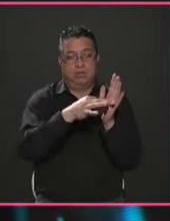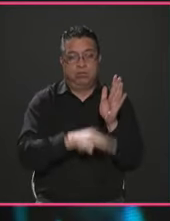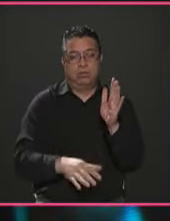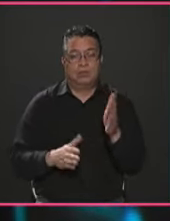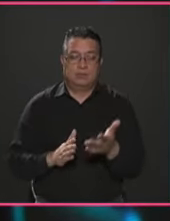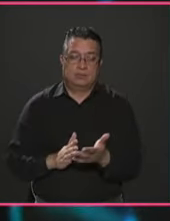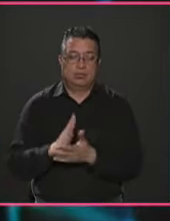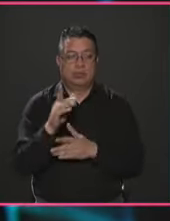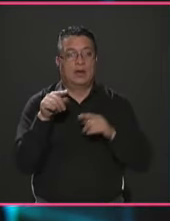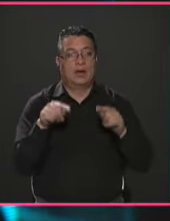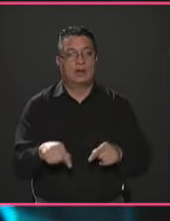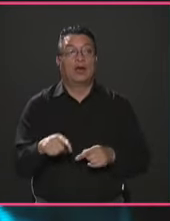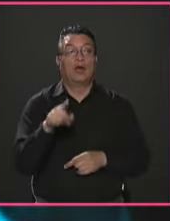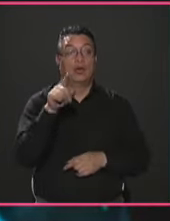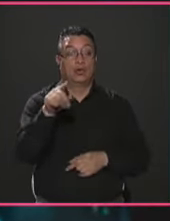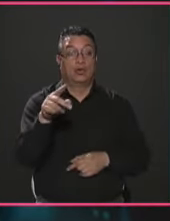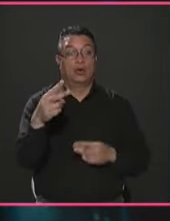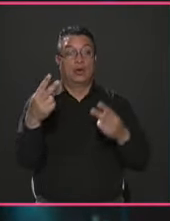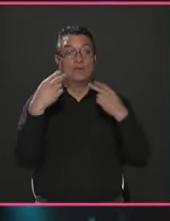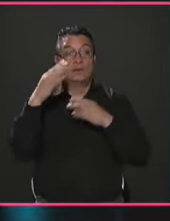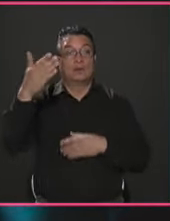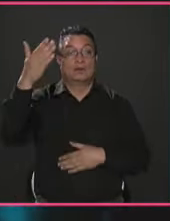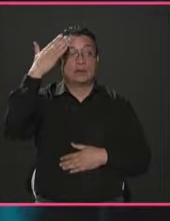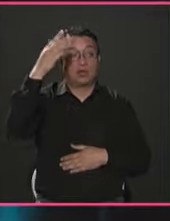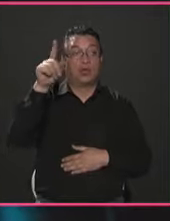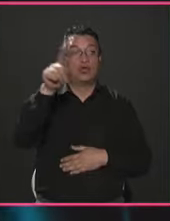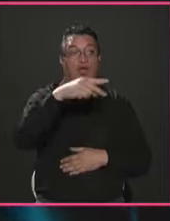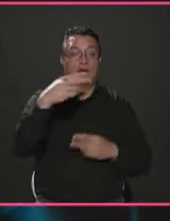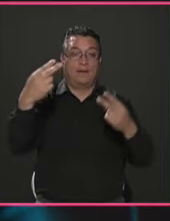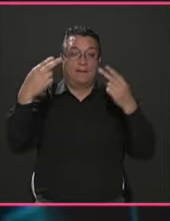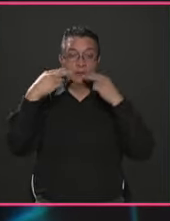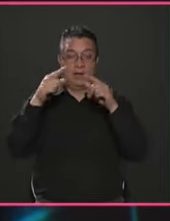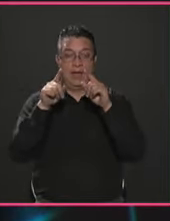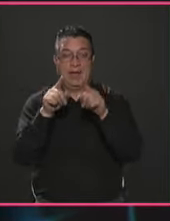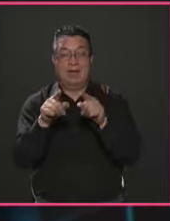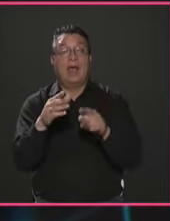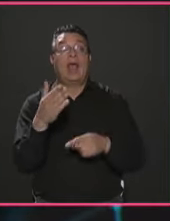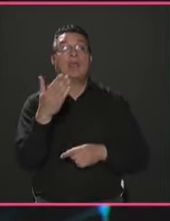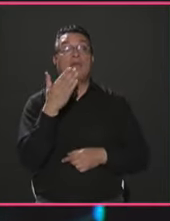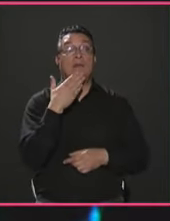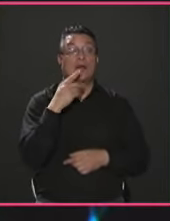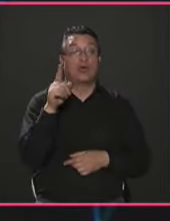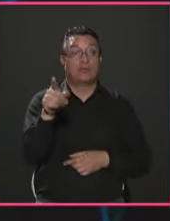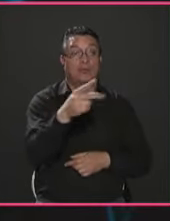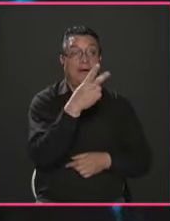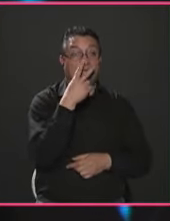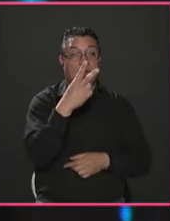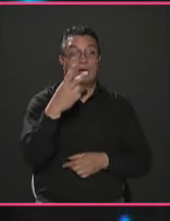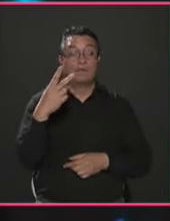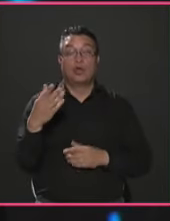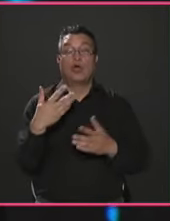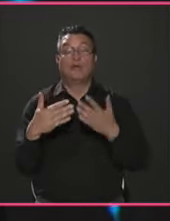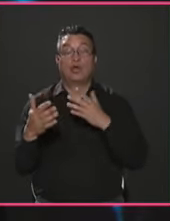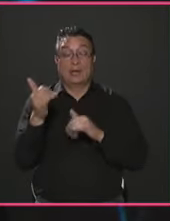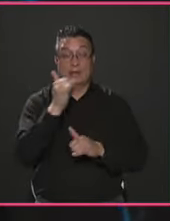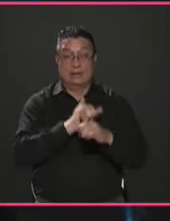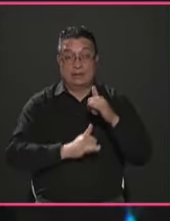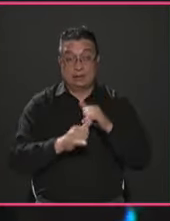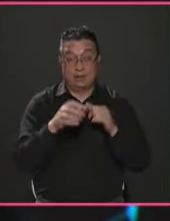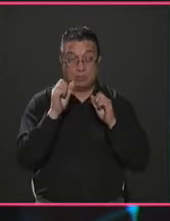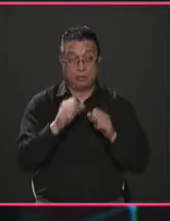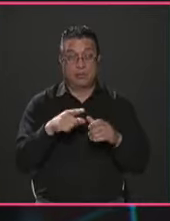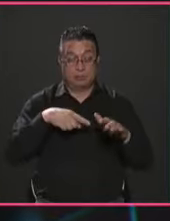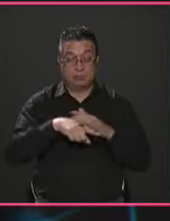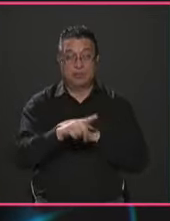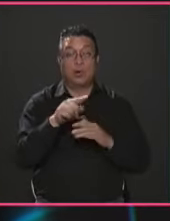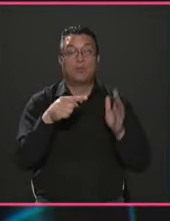la acción acá si ustedes nos vieron y también saludo a quienes nos vieron arriba y también si ustedes lo vieron esto por la transmisión online Bueno métanse